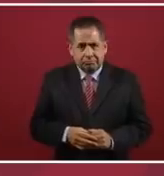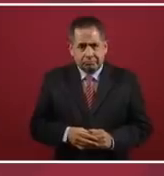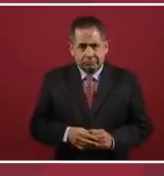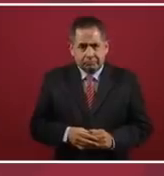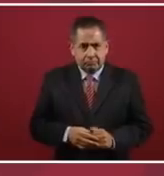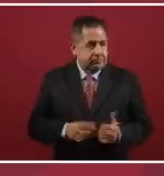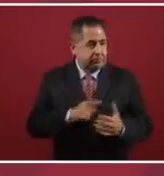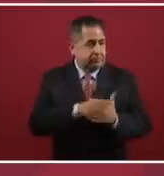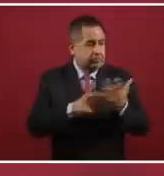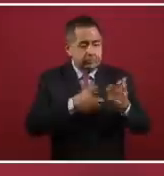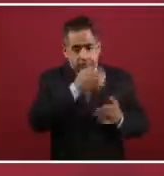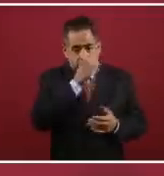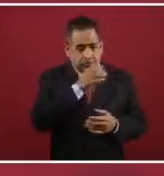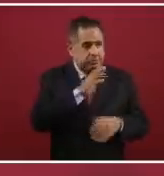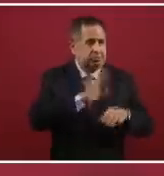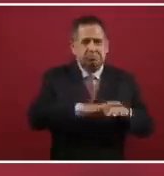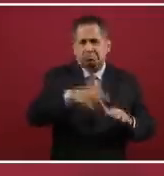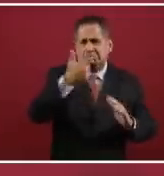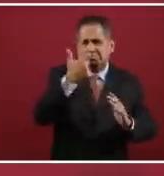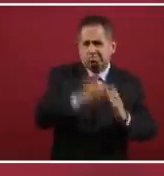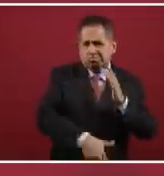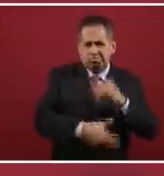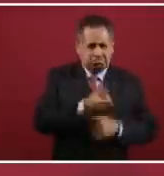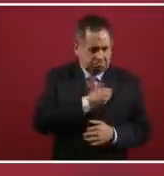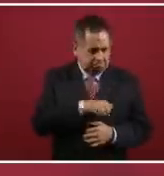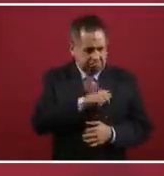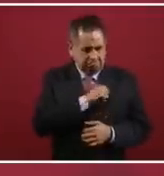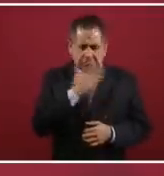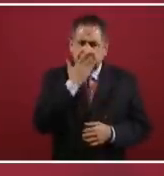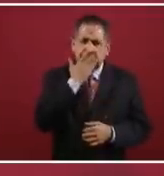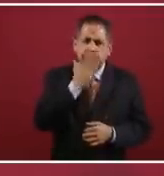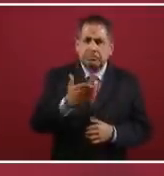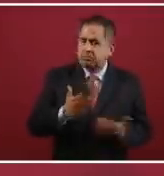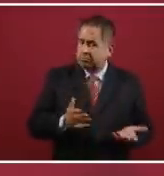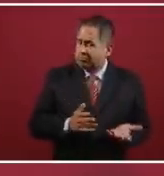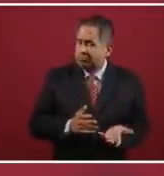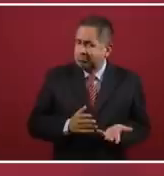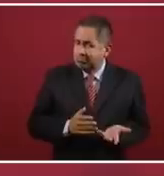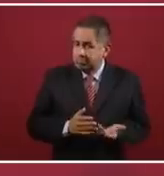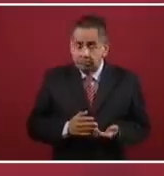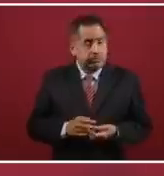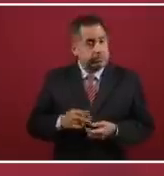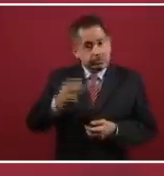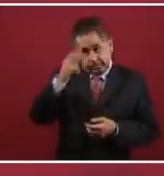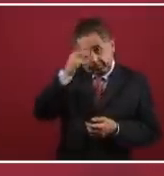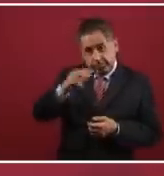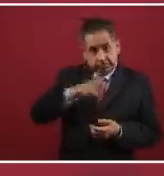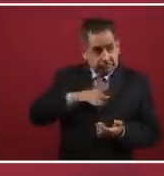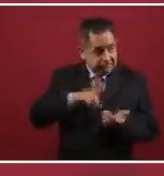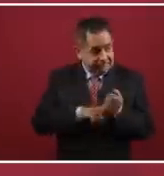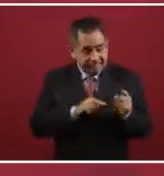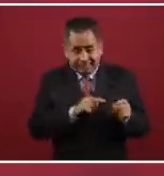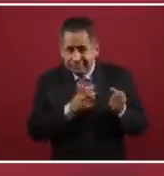todas las bebidas mucho más baratas. México es de los países, además,